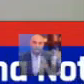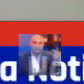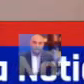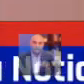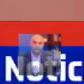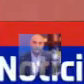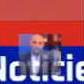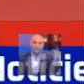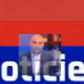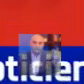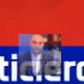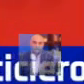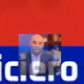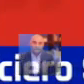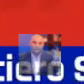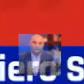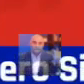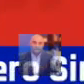Francisco Martín Moreno,